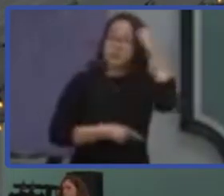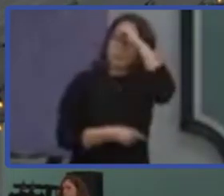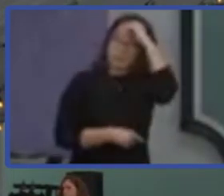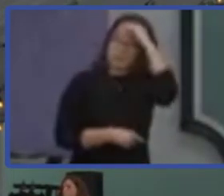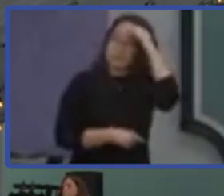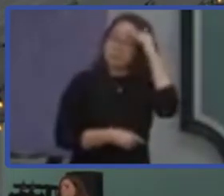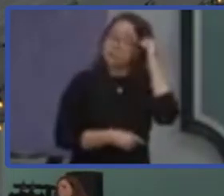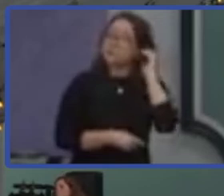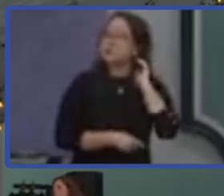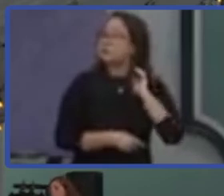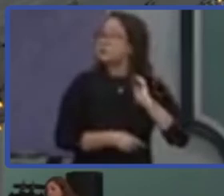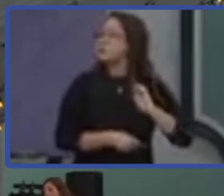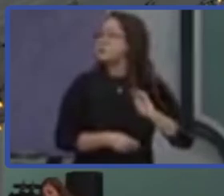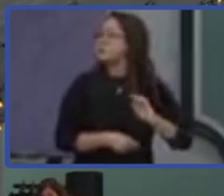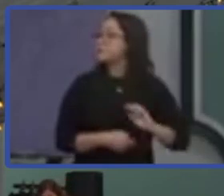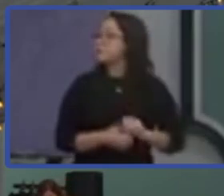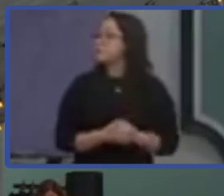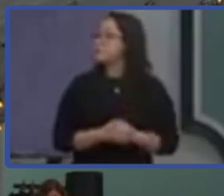sí, mi amor